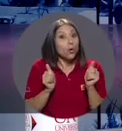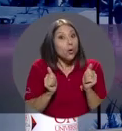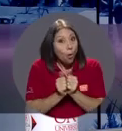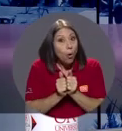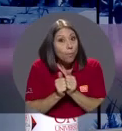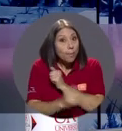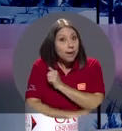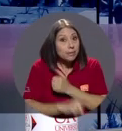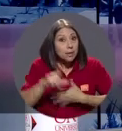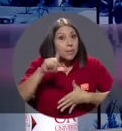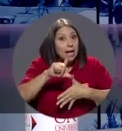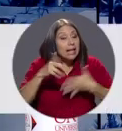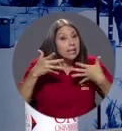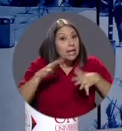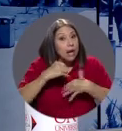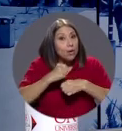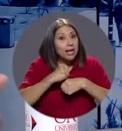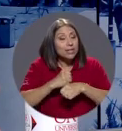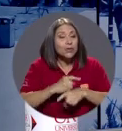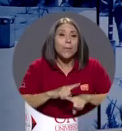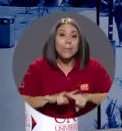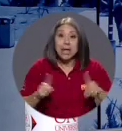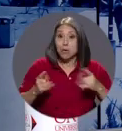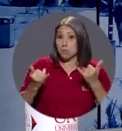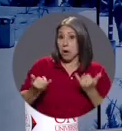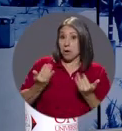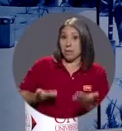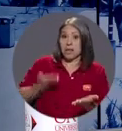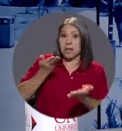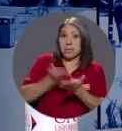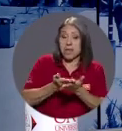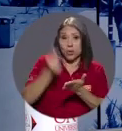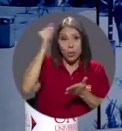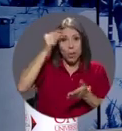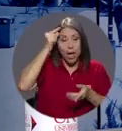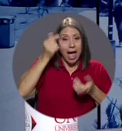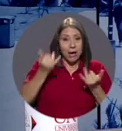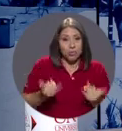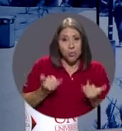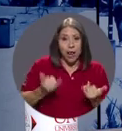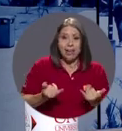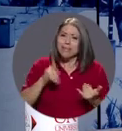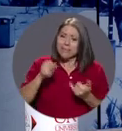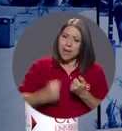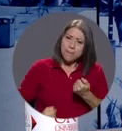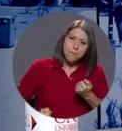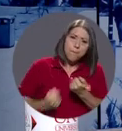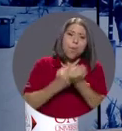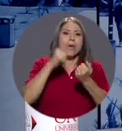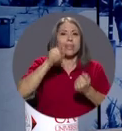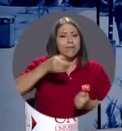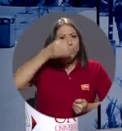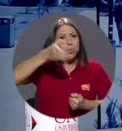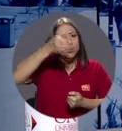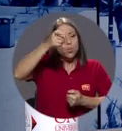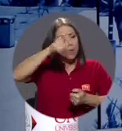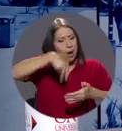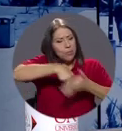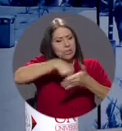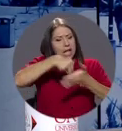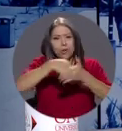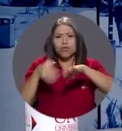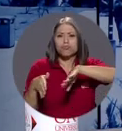también de América Latina lo han hecho. ¿Verdad? Pero ese planteamiento de la administración actual es de apoyar y hay que llegar y generar cultura y